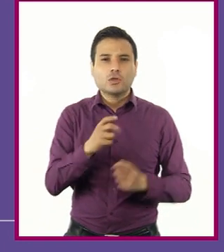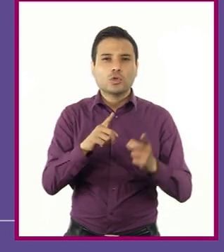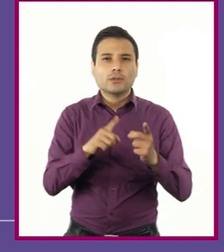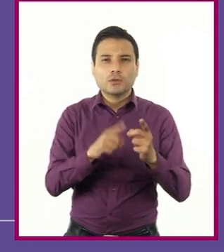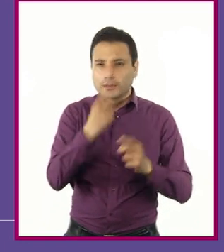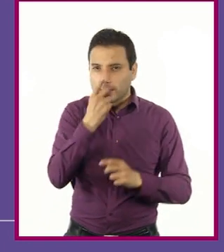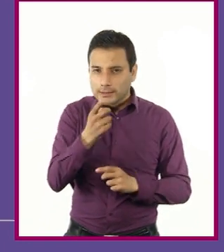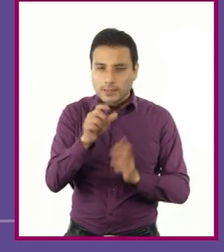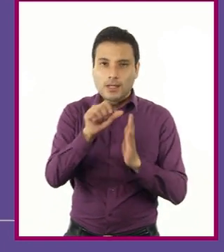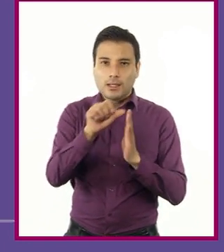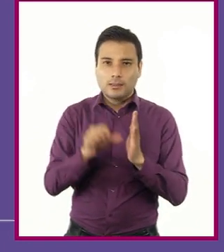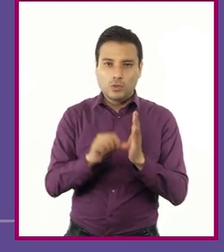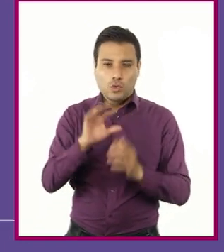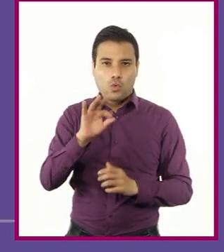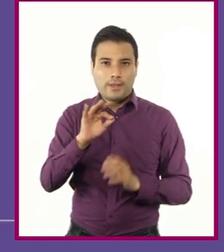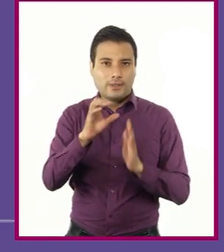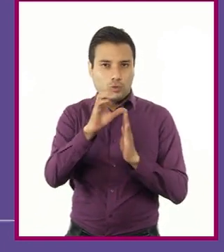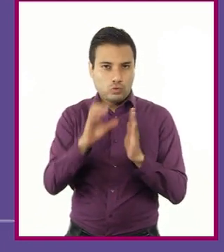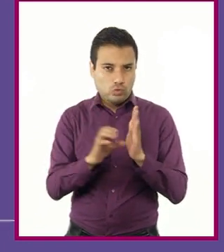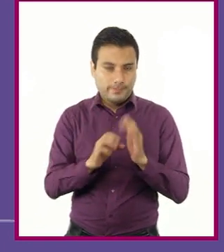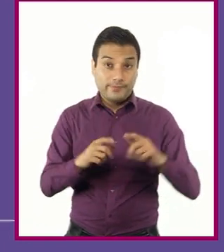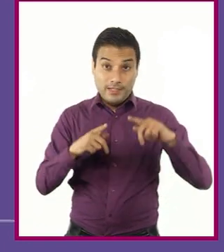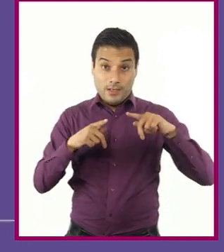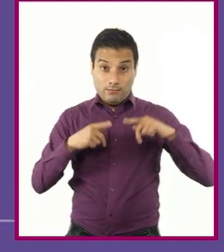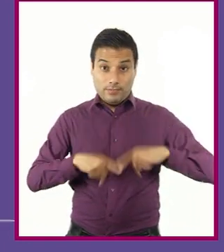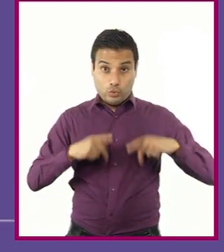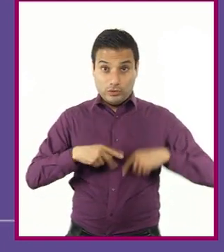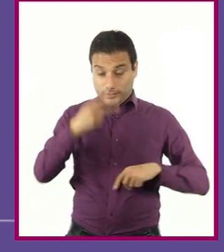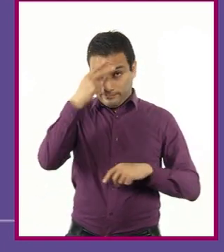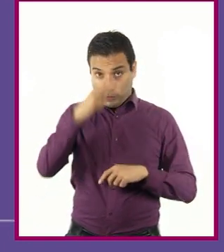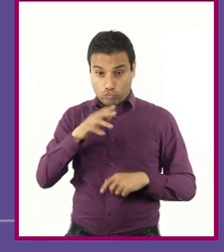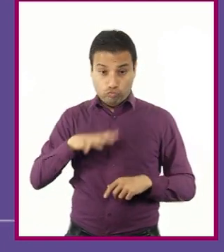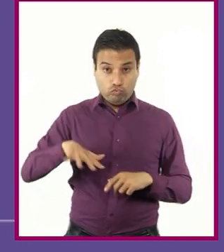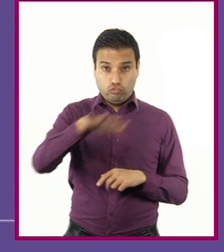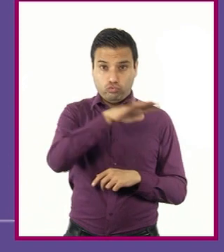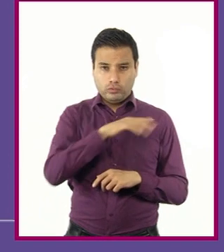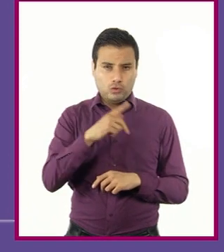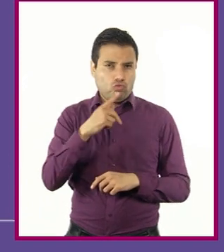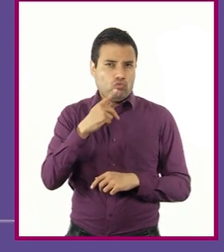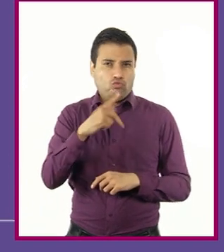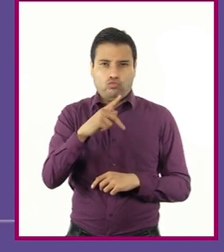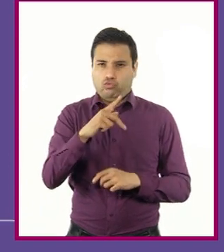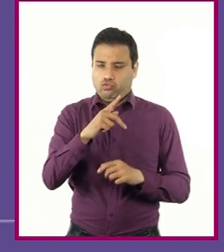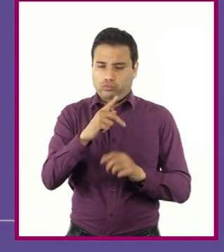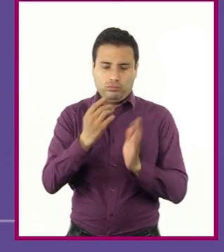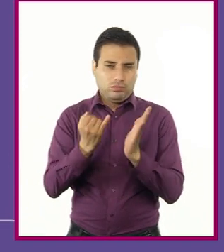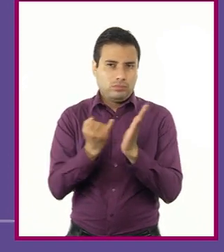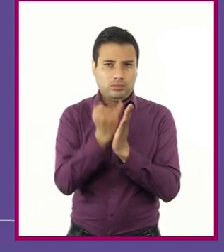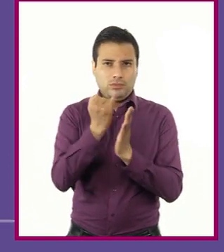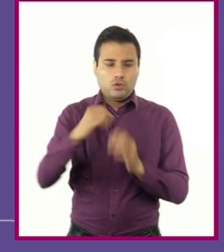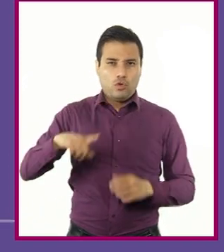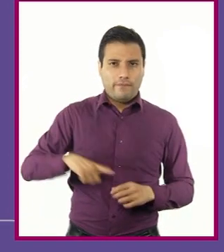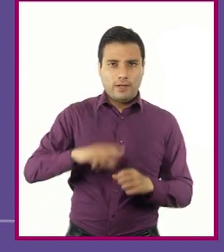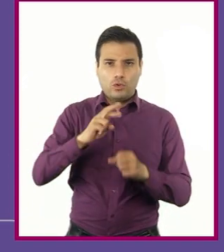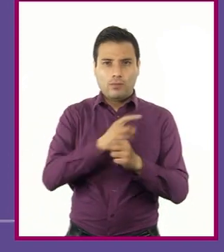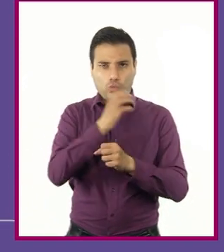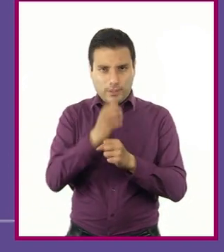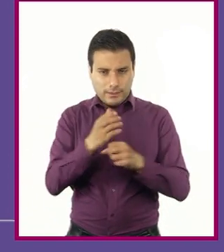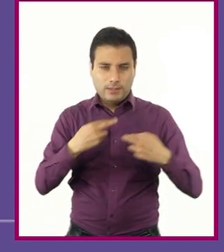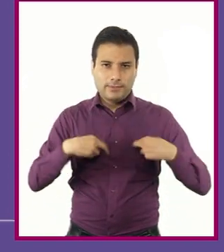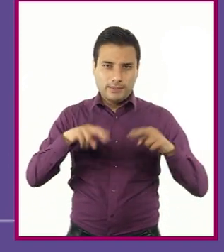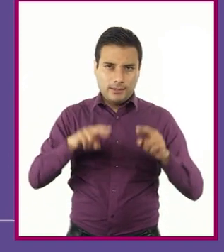de la Constitución. Es voluntad del pueblo mexicano constituirse en una república representativa,